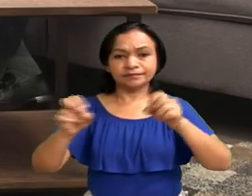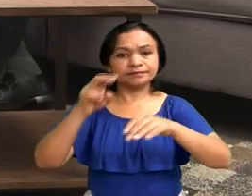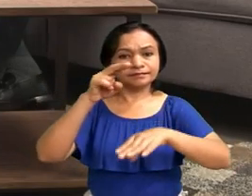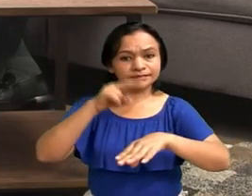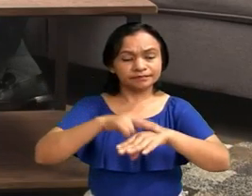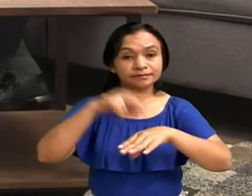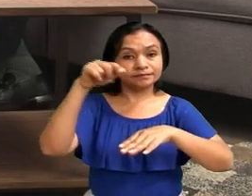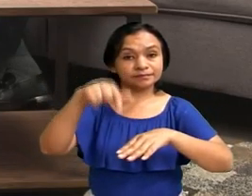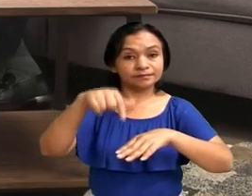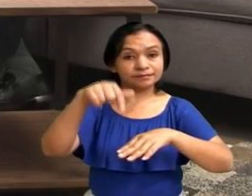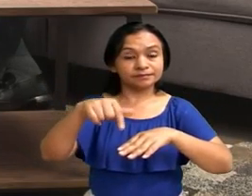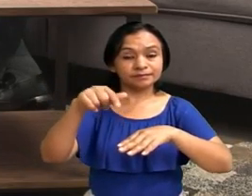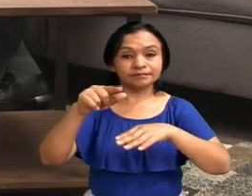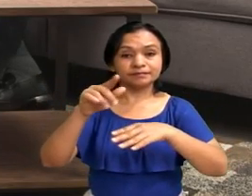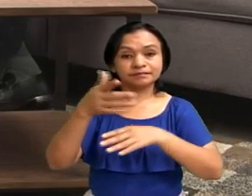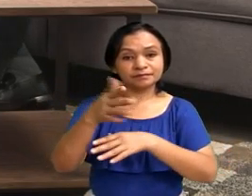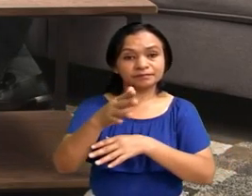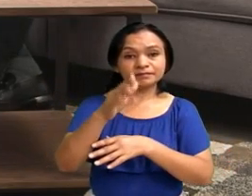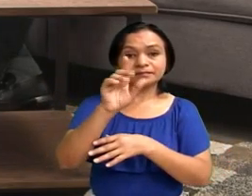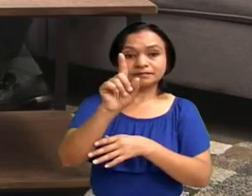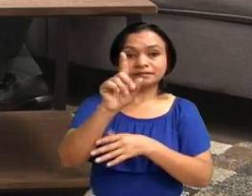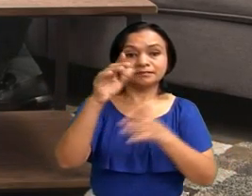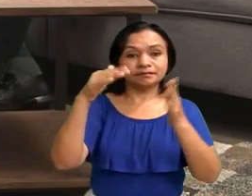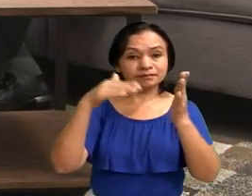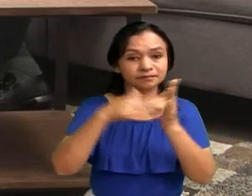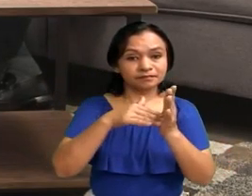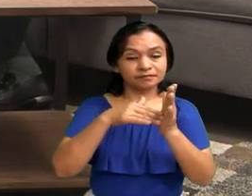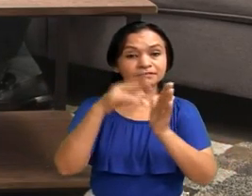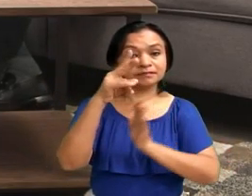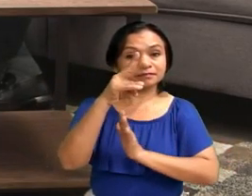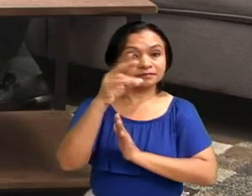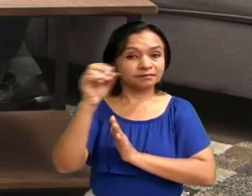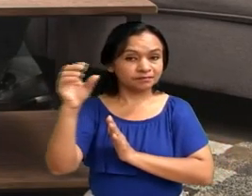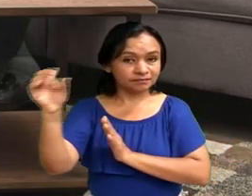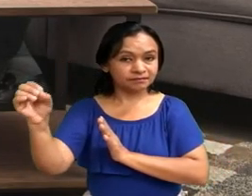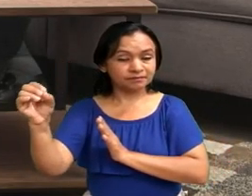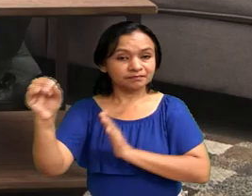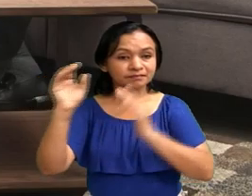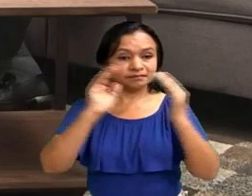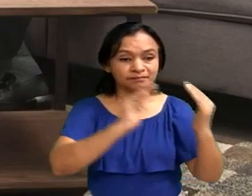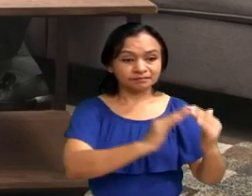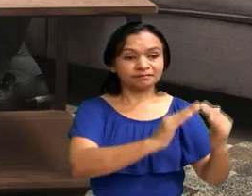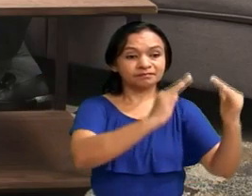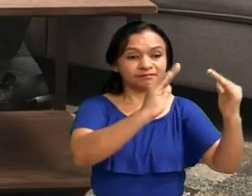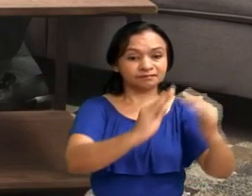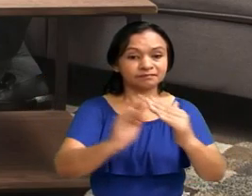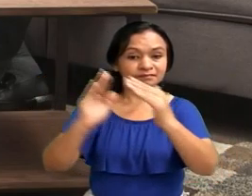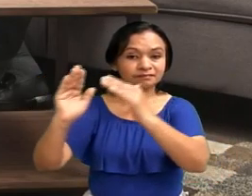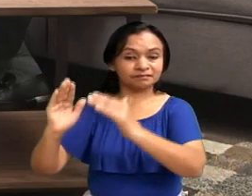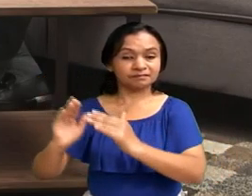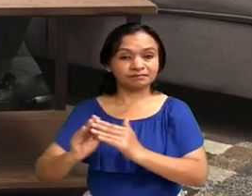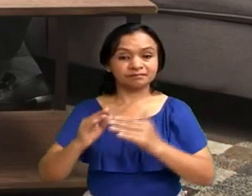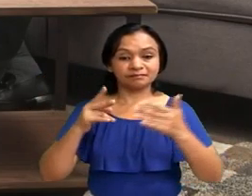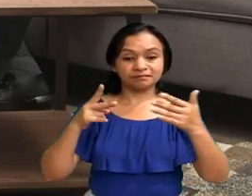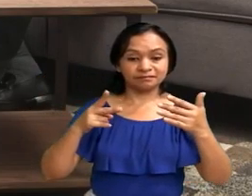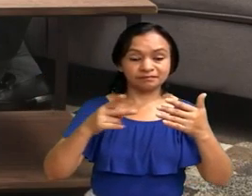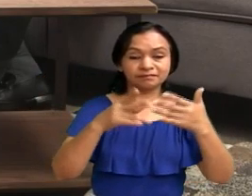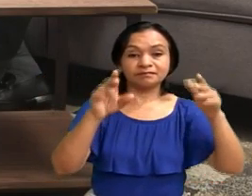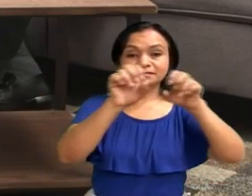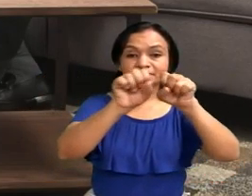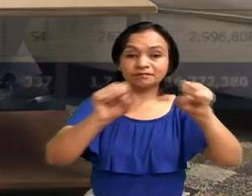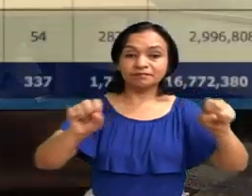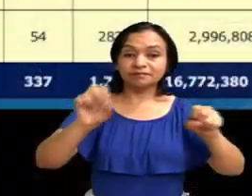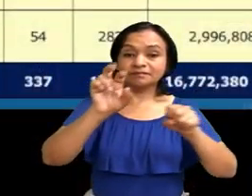Hoy el consumo anda por arriba de los 1.200 kilowatts. Estamos inaugurando el día de hoy en Santa Rita,